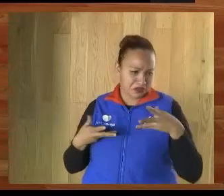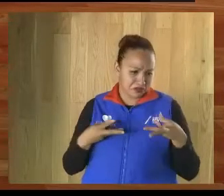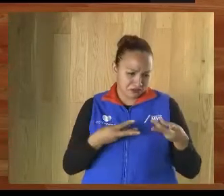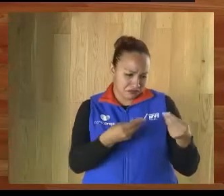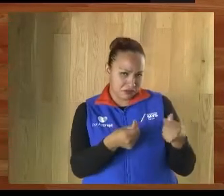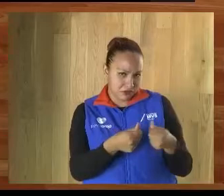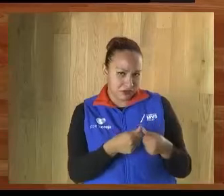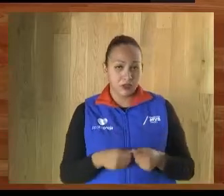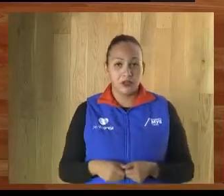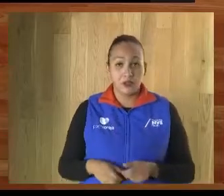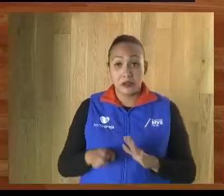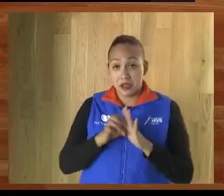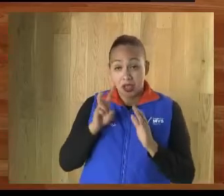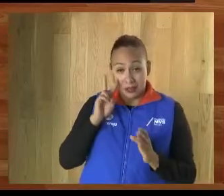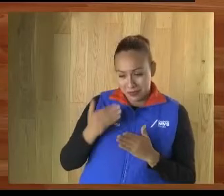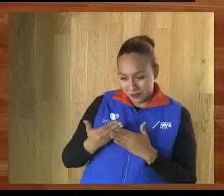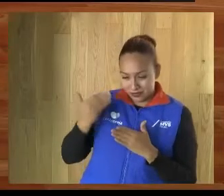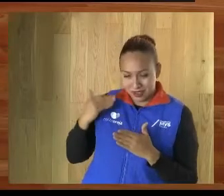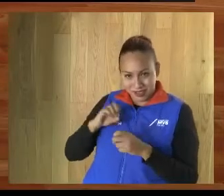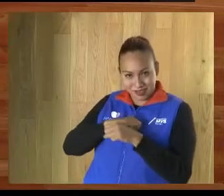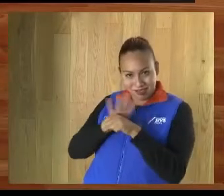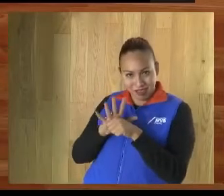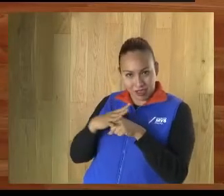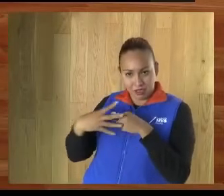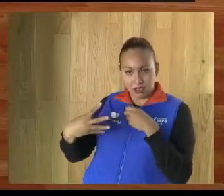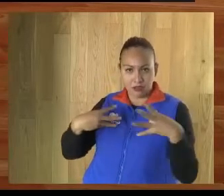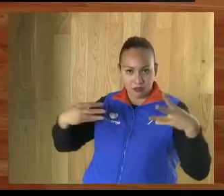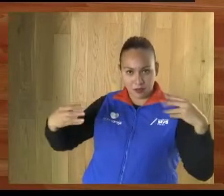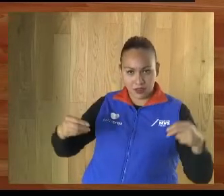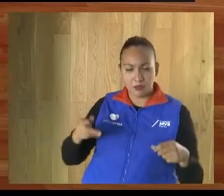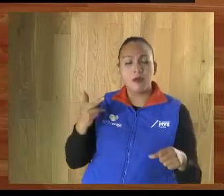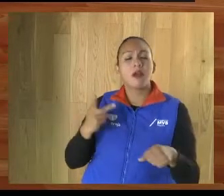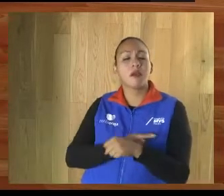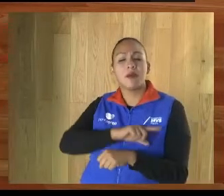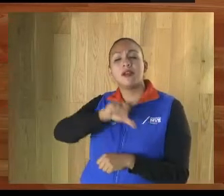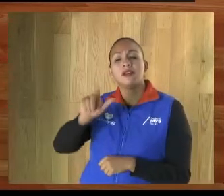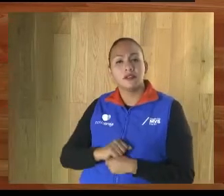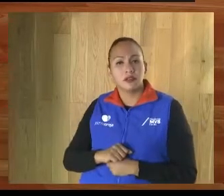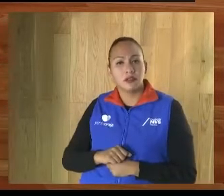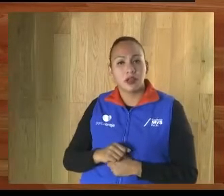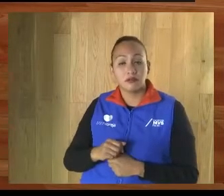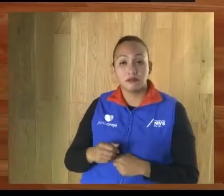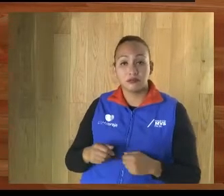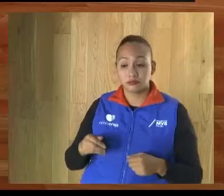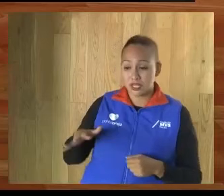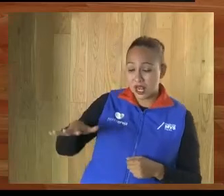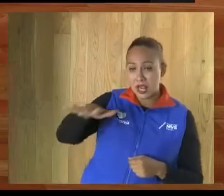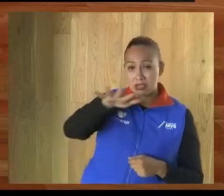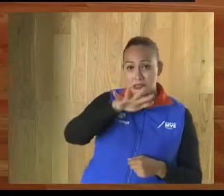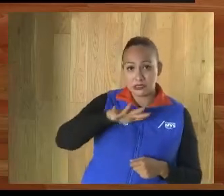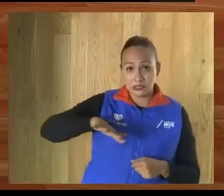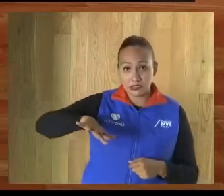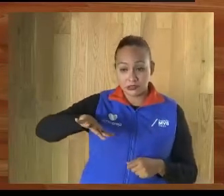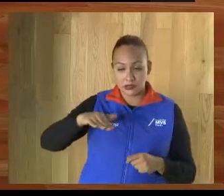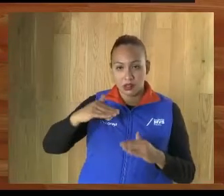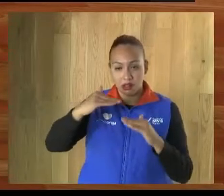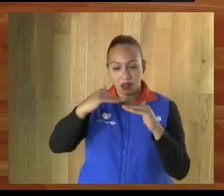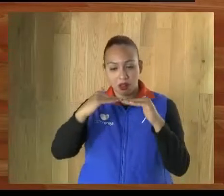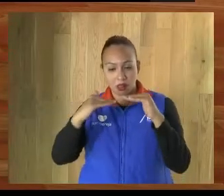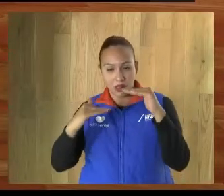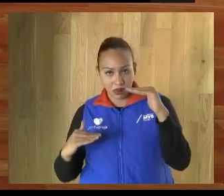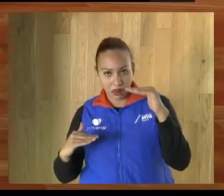que la pandemia ha incrementado las desigualdades y ha generado pues, más diferencias entre